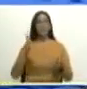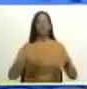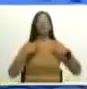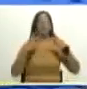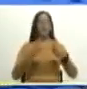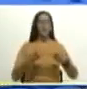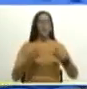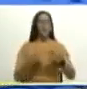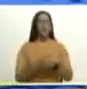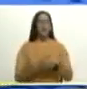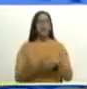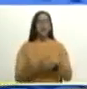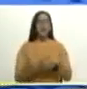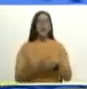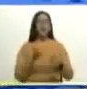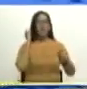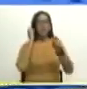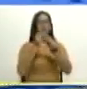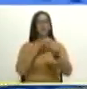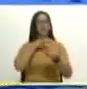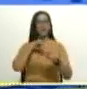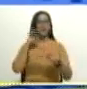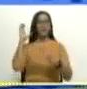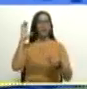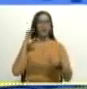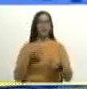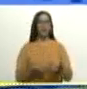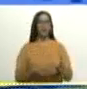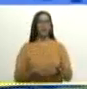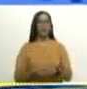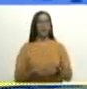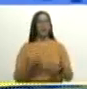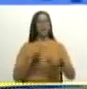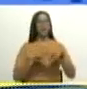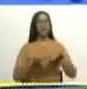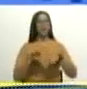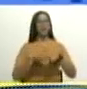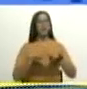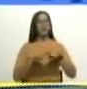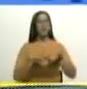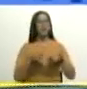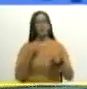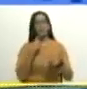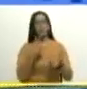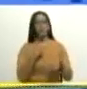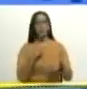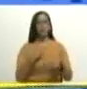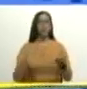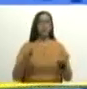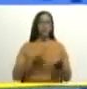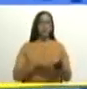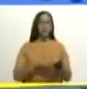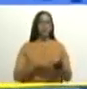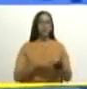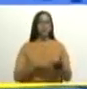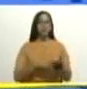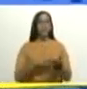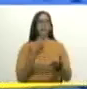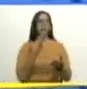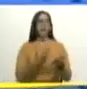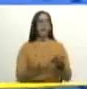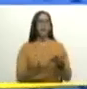la esperanza en nuestro país. Y se han construido, digo yo y repito, y me lo